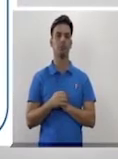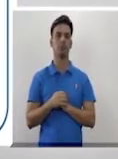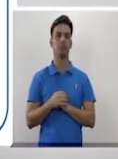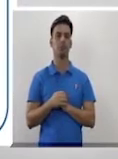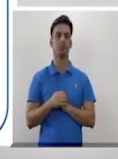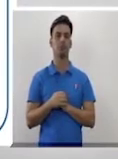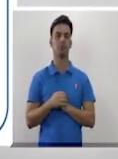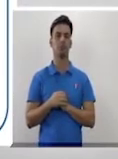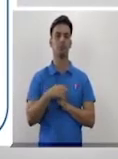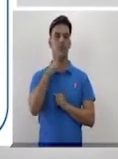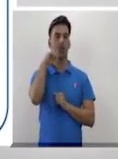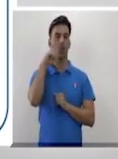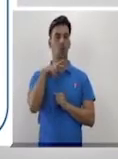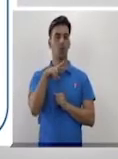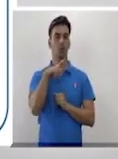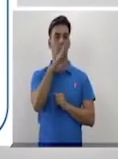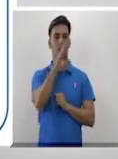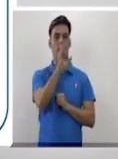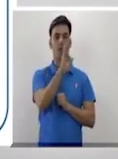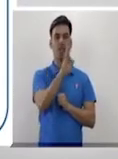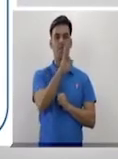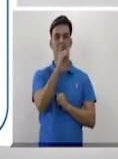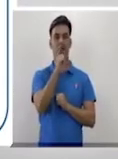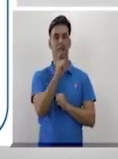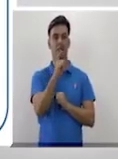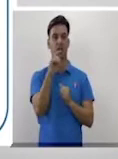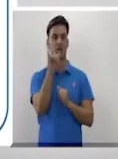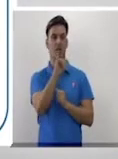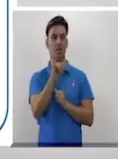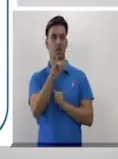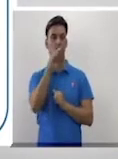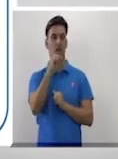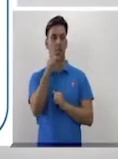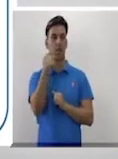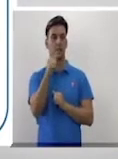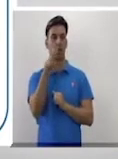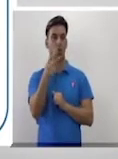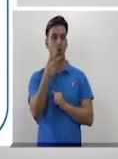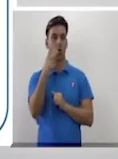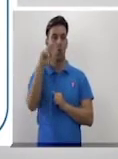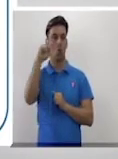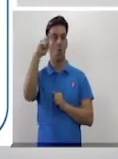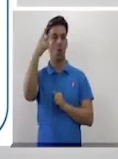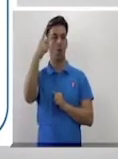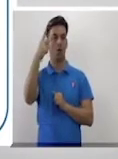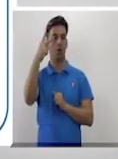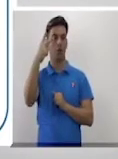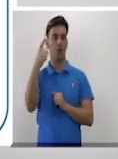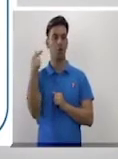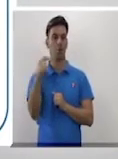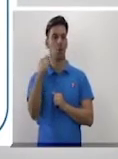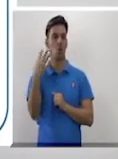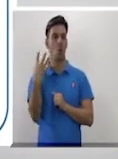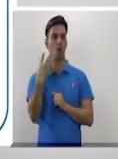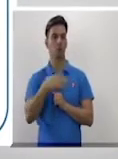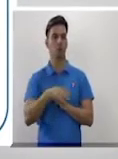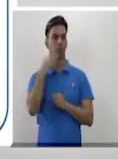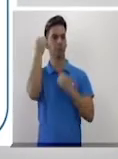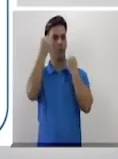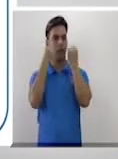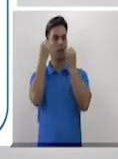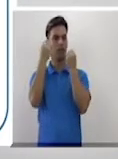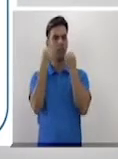al cuadrado menos 4. Si analizamos el movimiento de la parábola, ella se